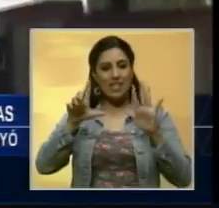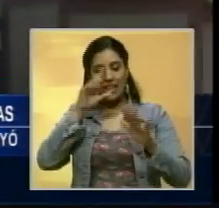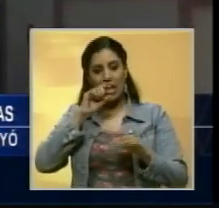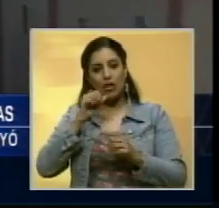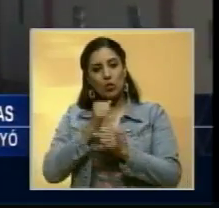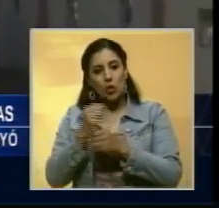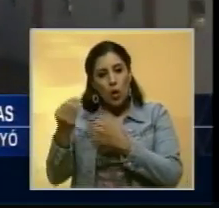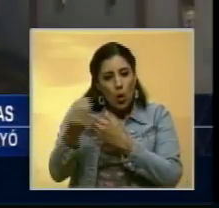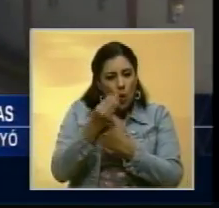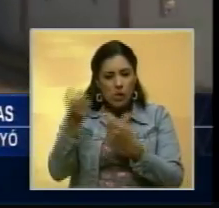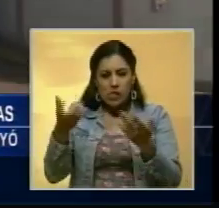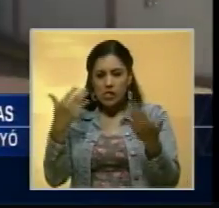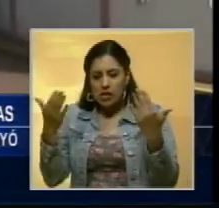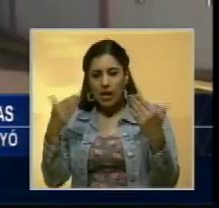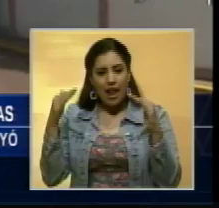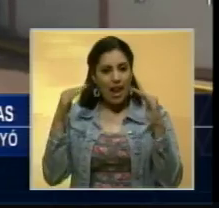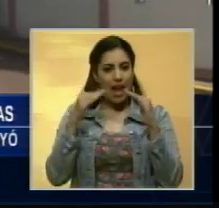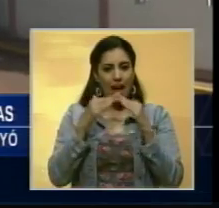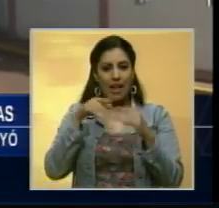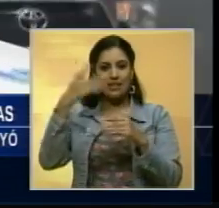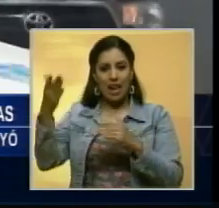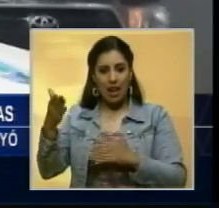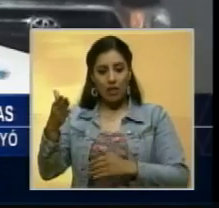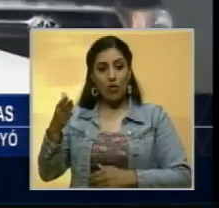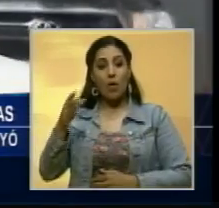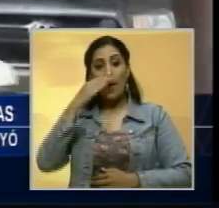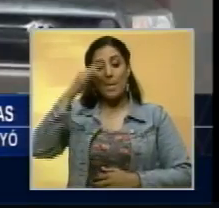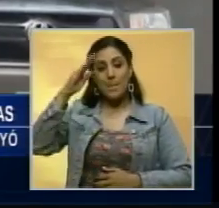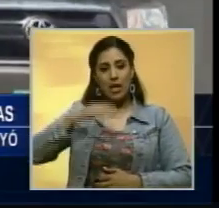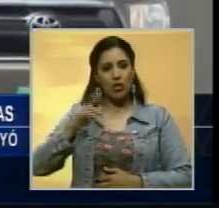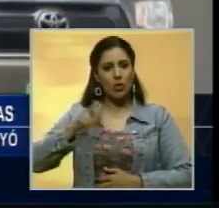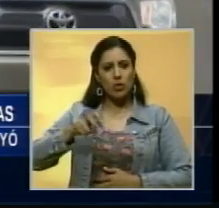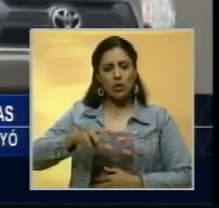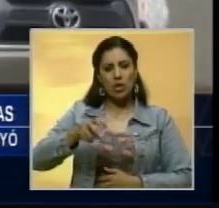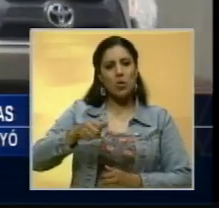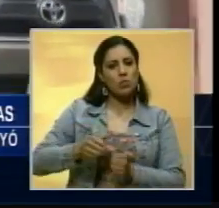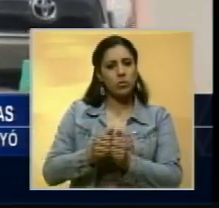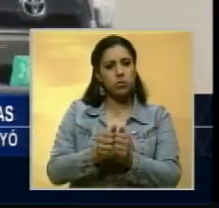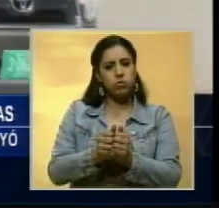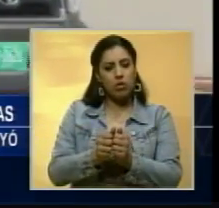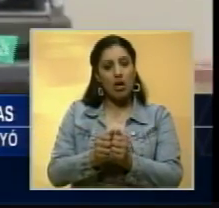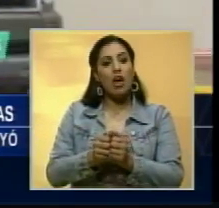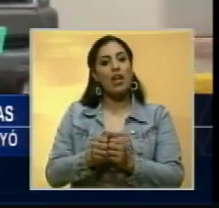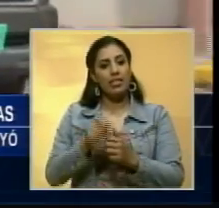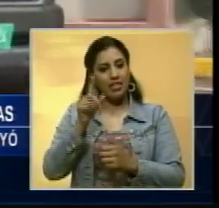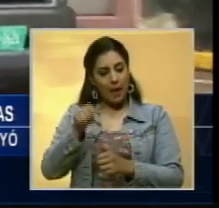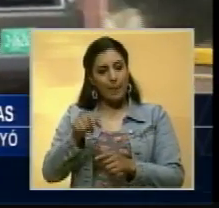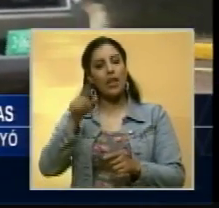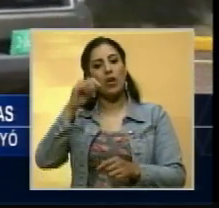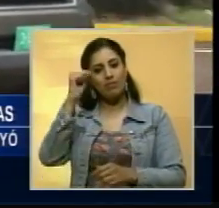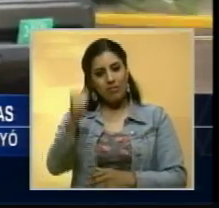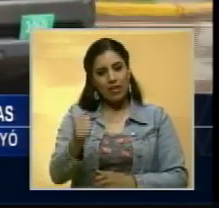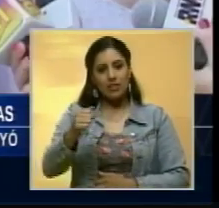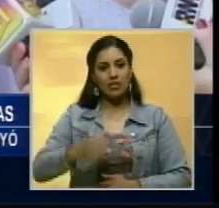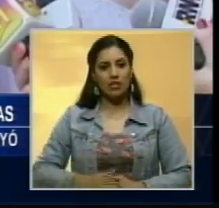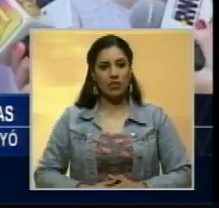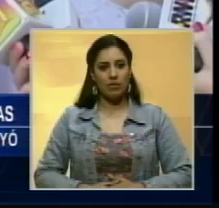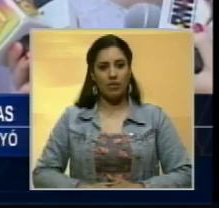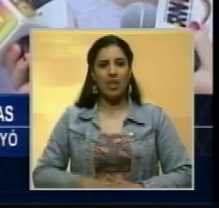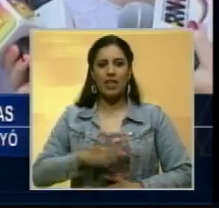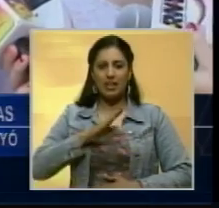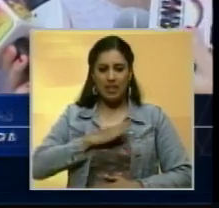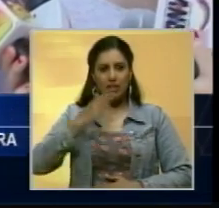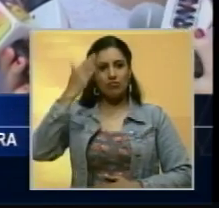habían escondido en la casa de un vecino. El menor se regresó con él a la residencia y allí también lo asesinó.